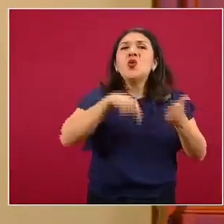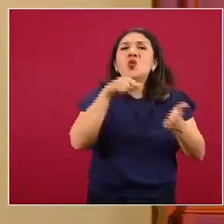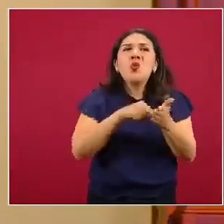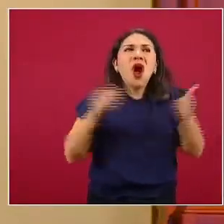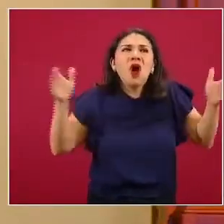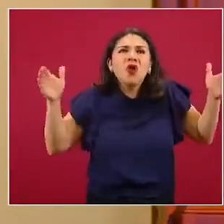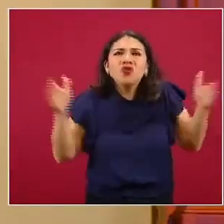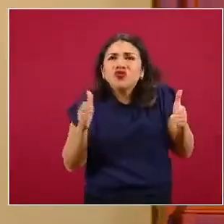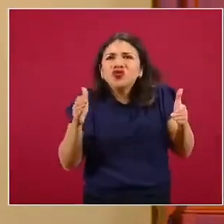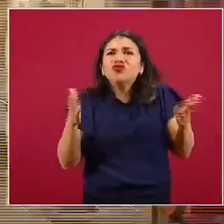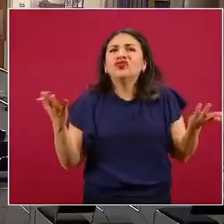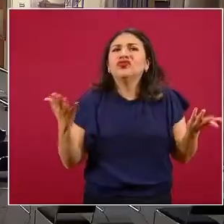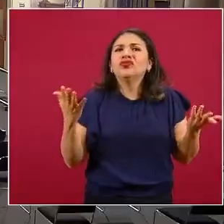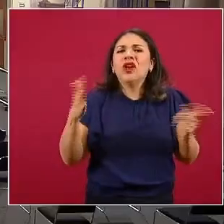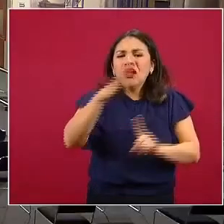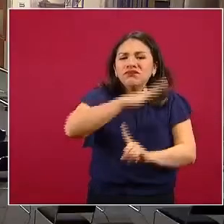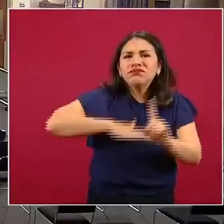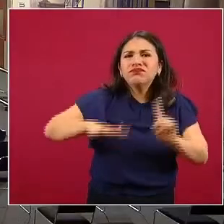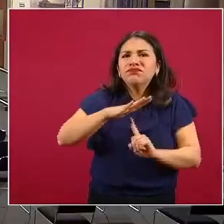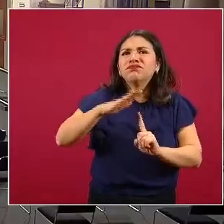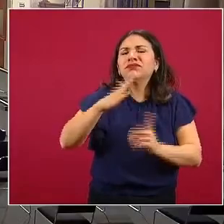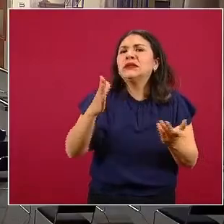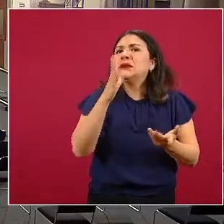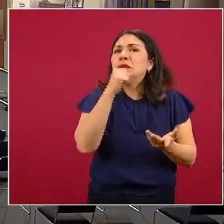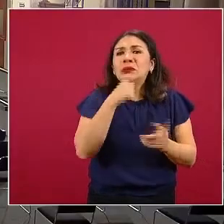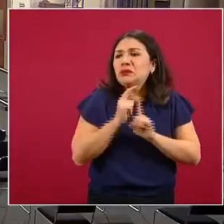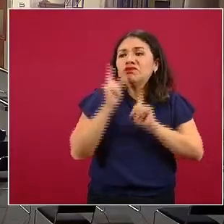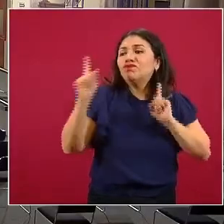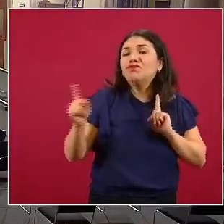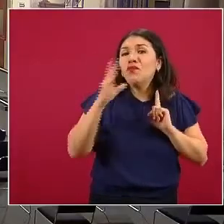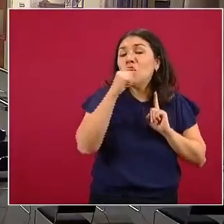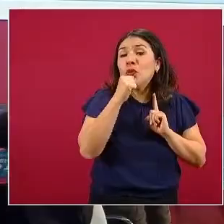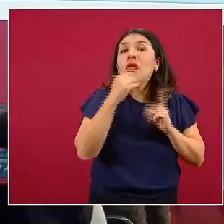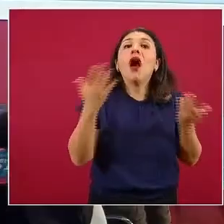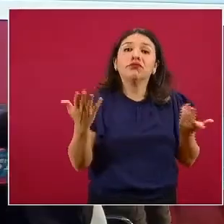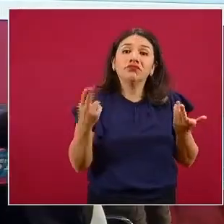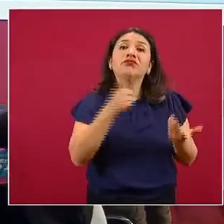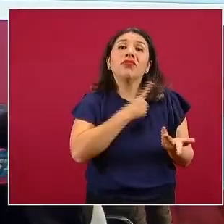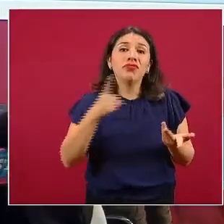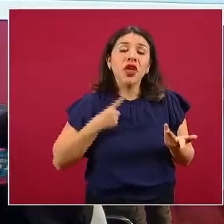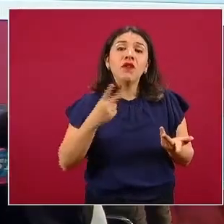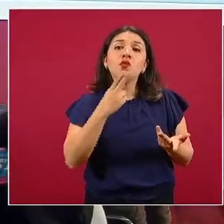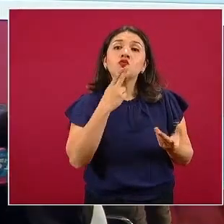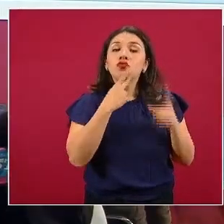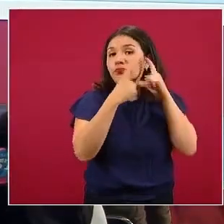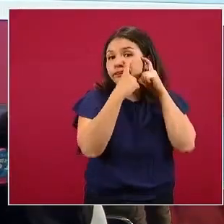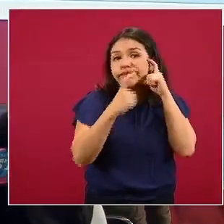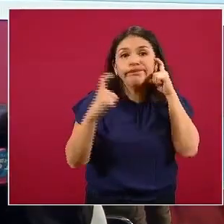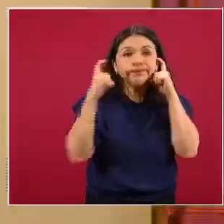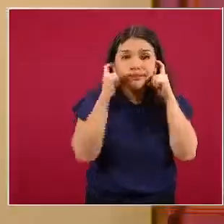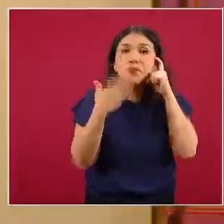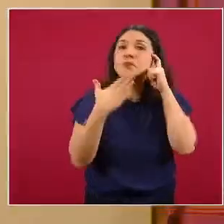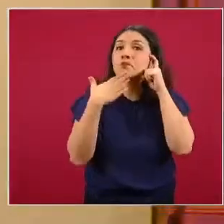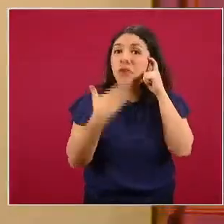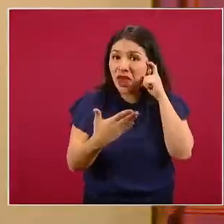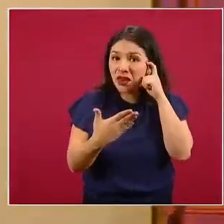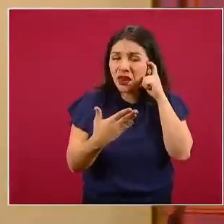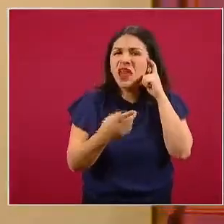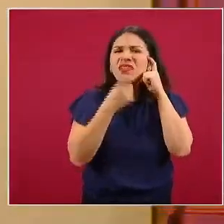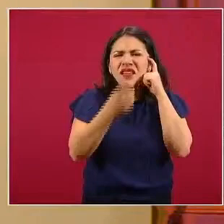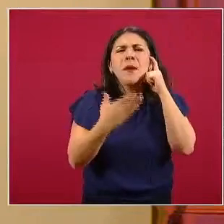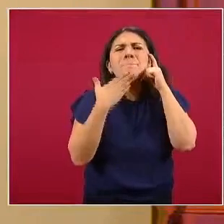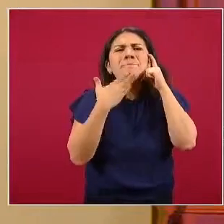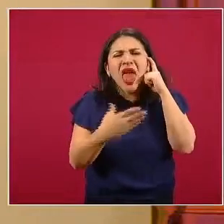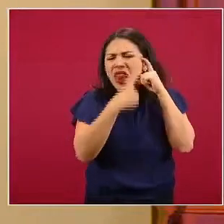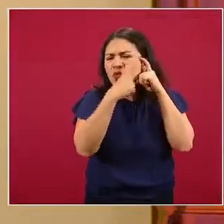sana distancia por el ambiente o el lugar en el que me encuentro, entonces el uso adecuado del cubrebocas. Y decimos el uso